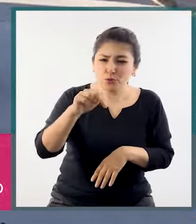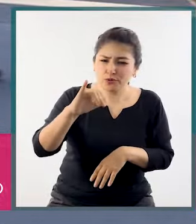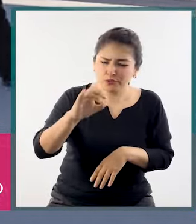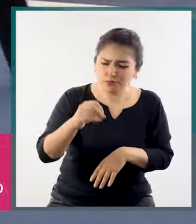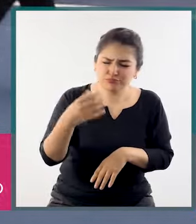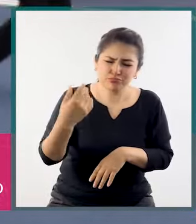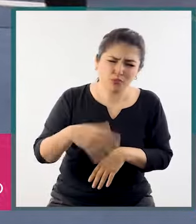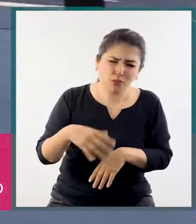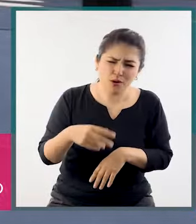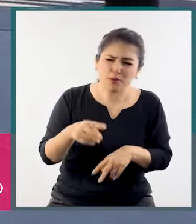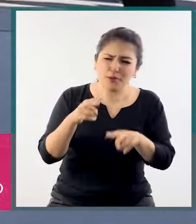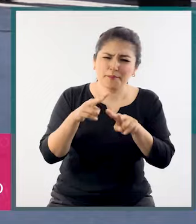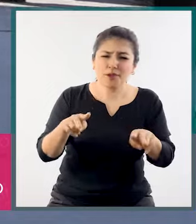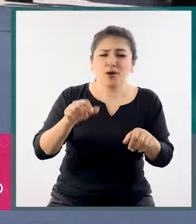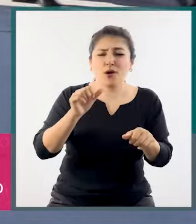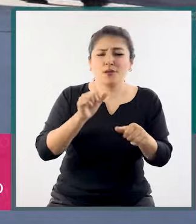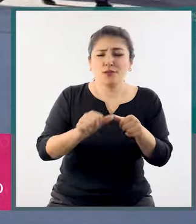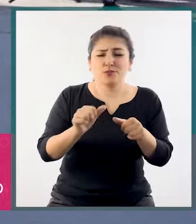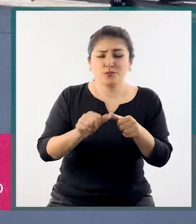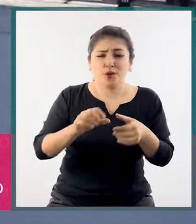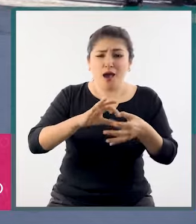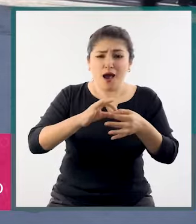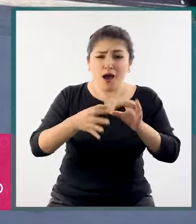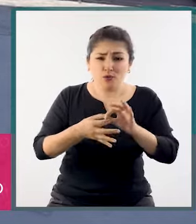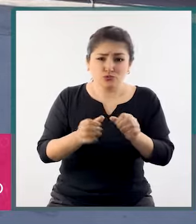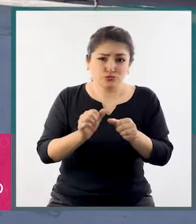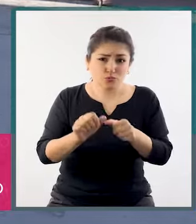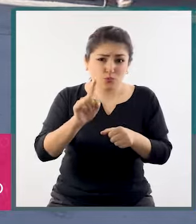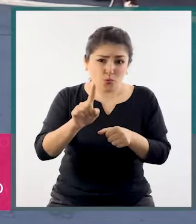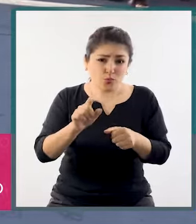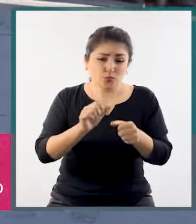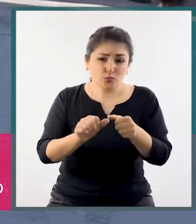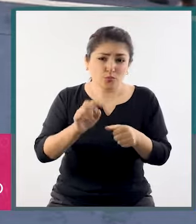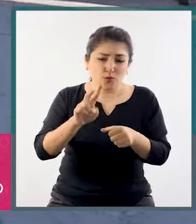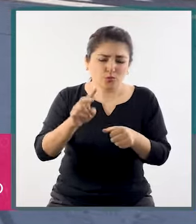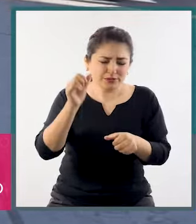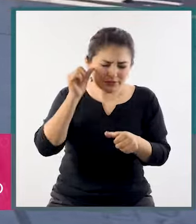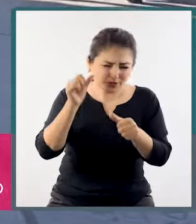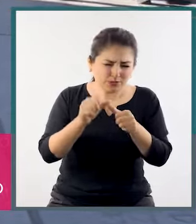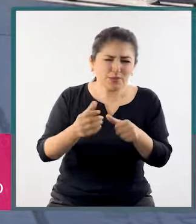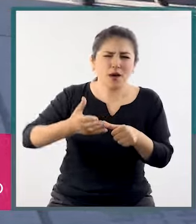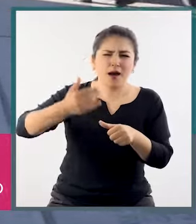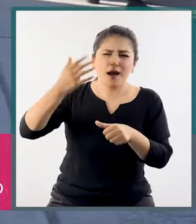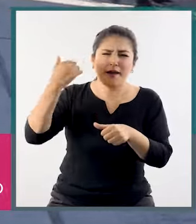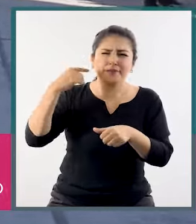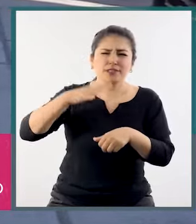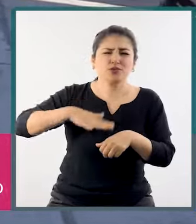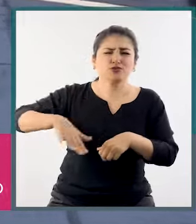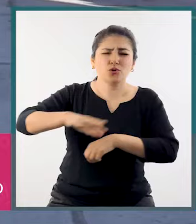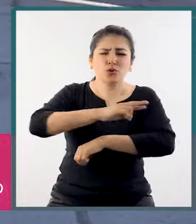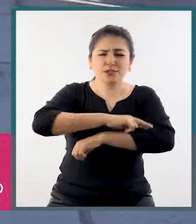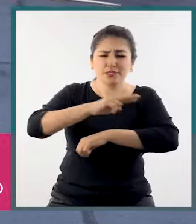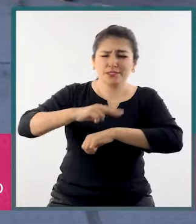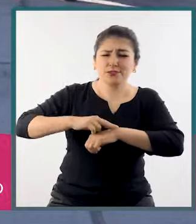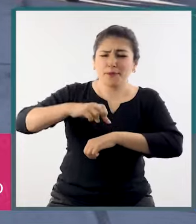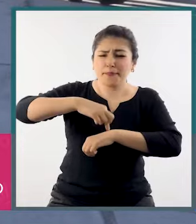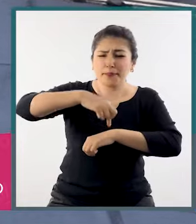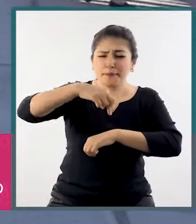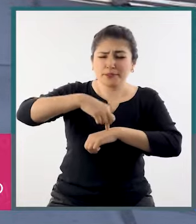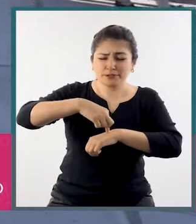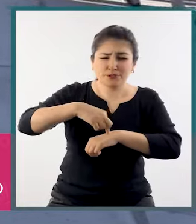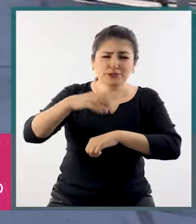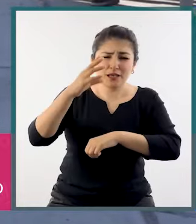Bolívar. Definitivamente 1 de agosto y 2 de agosto nosotros desarrollamos esta fecha conmemorativa para la región de Pasco en antesala